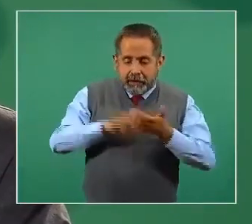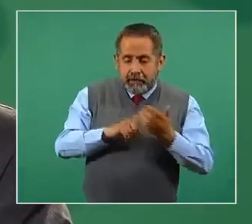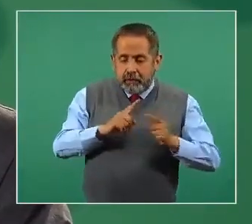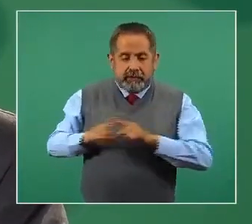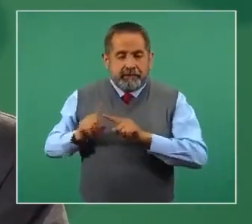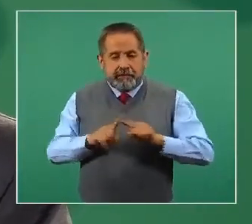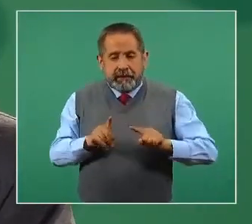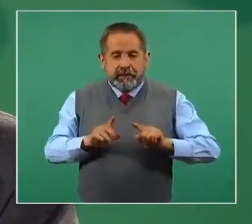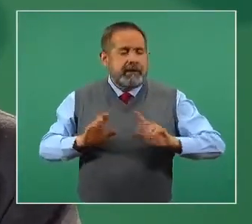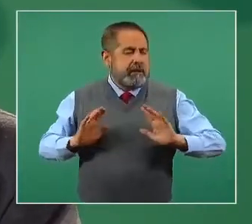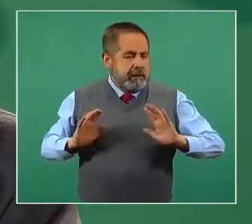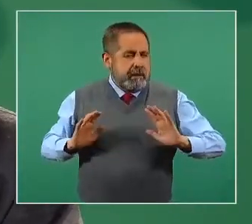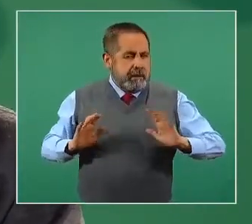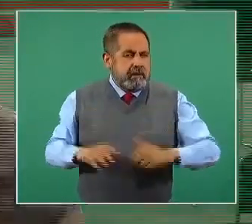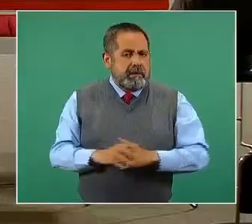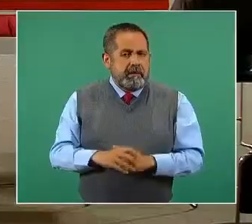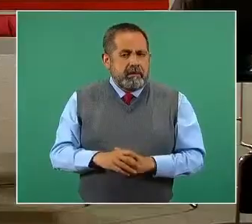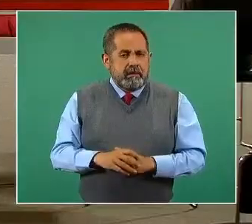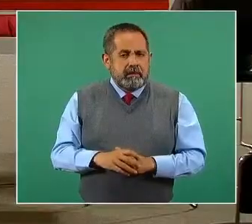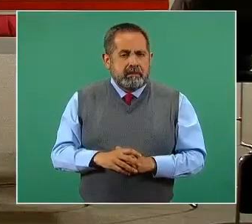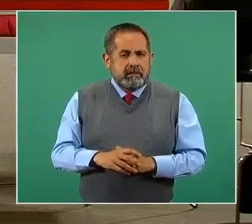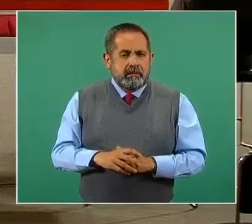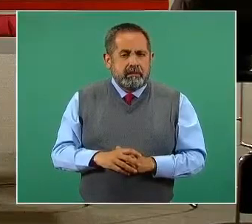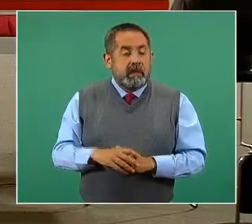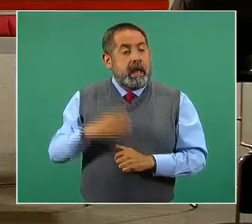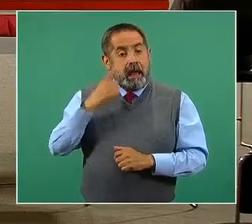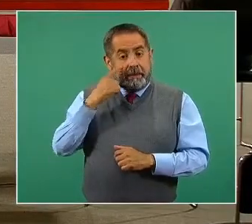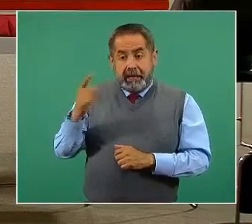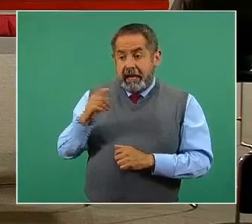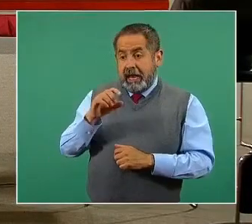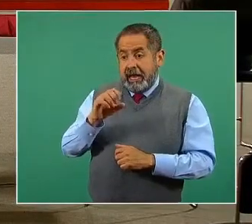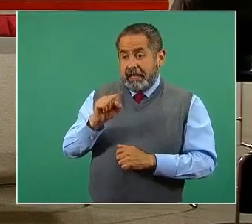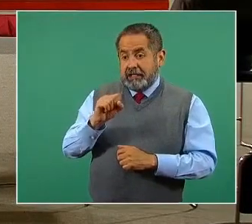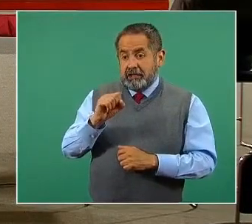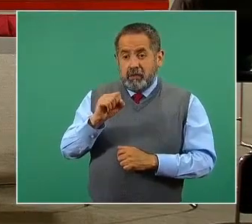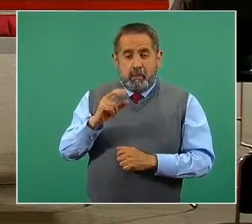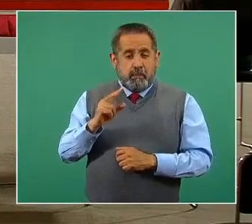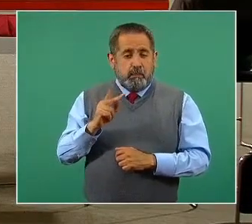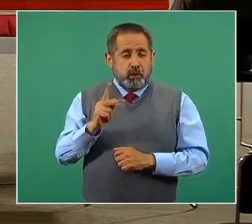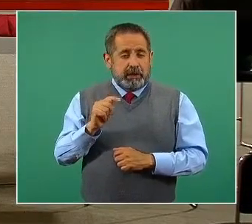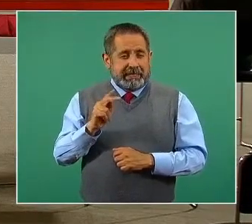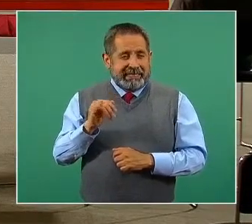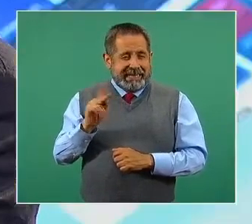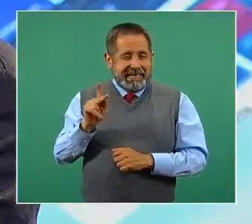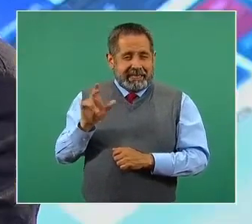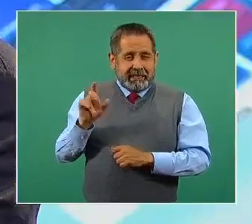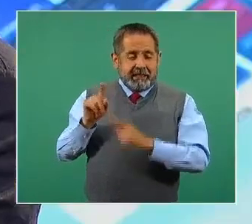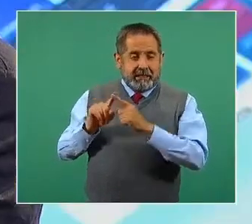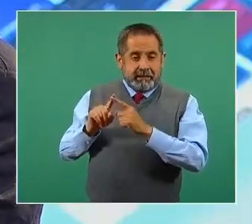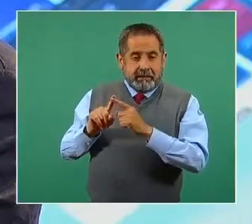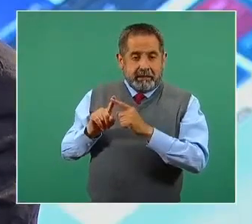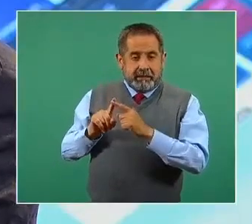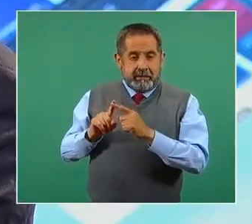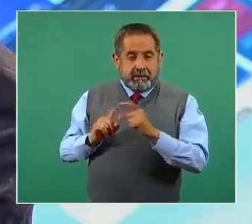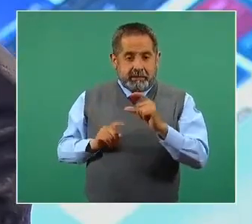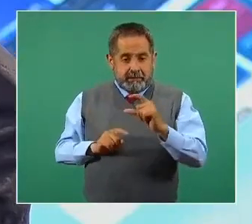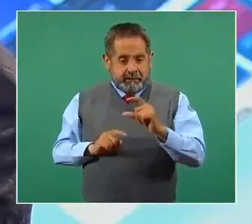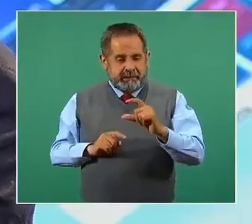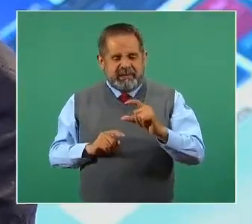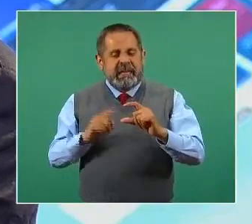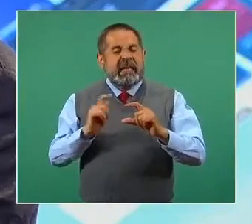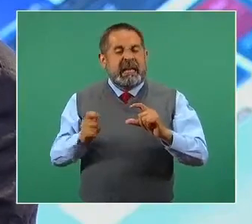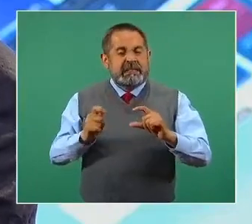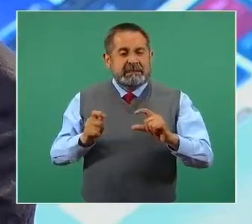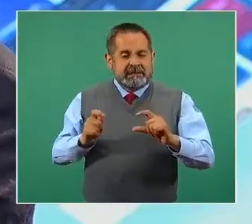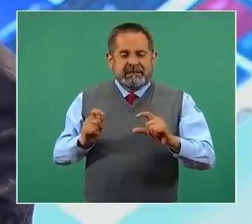La vacuna Sputnik utiliza una tecnología que es insertar las partículas del virus